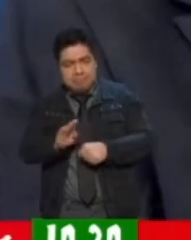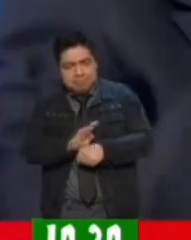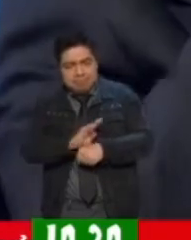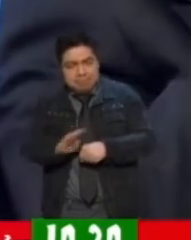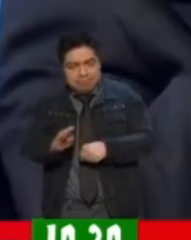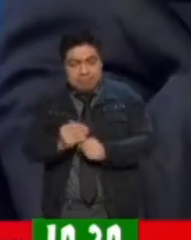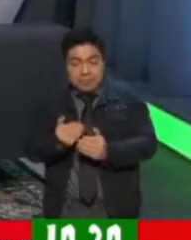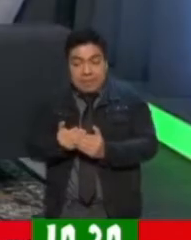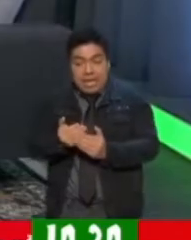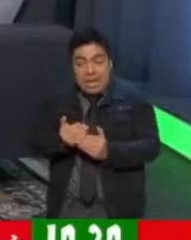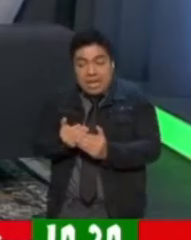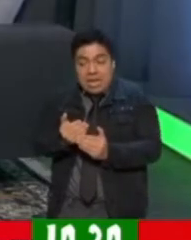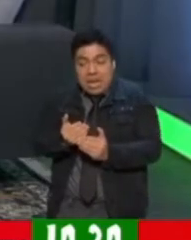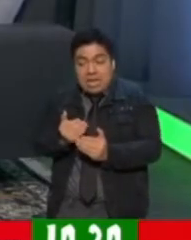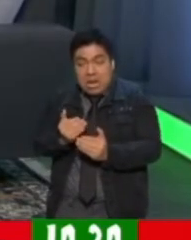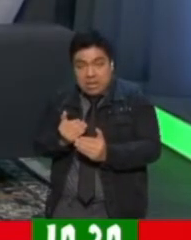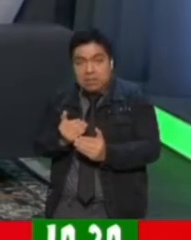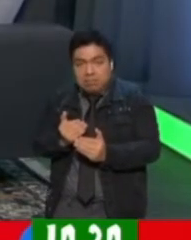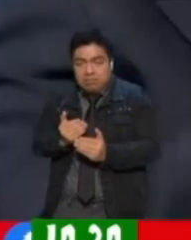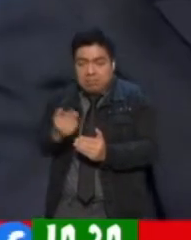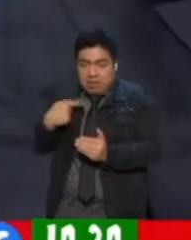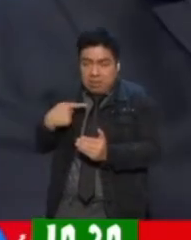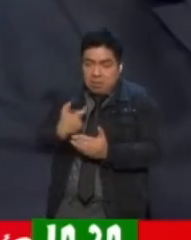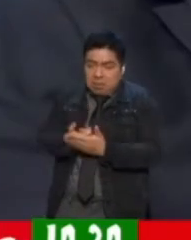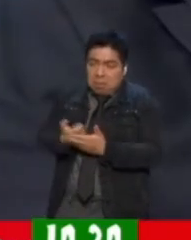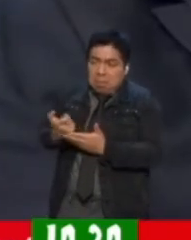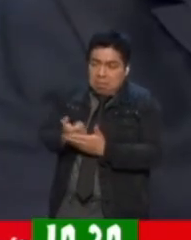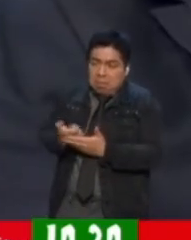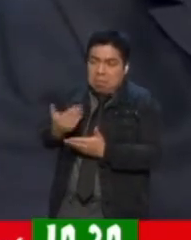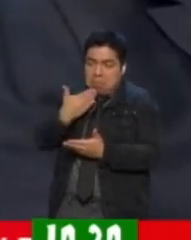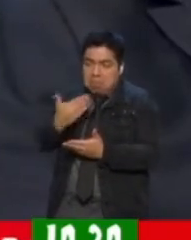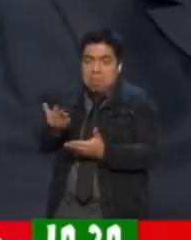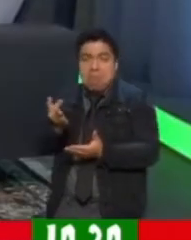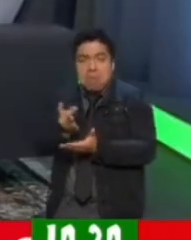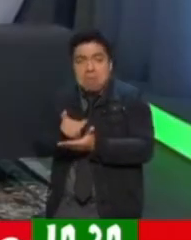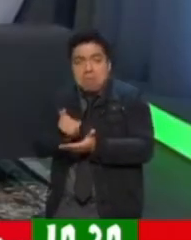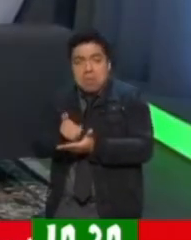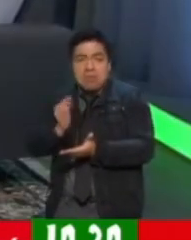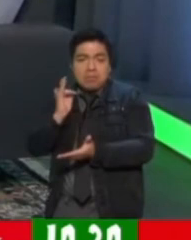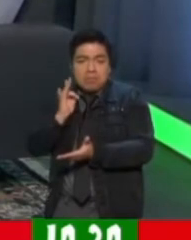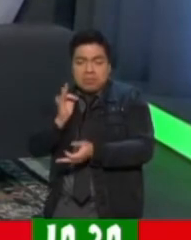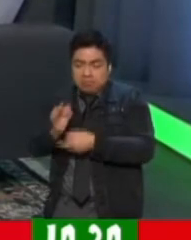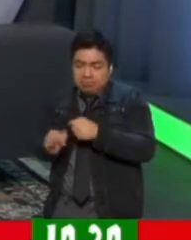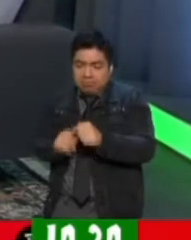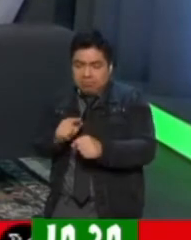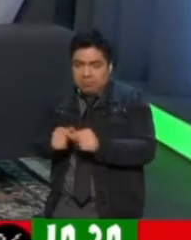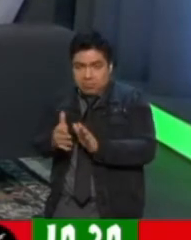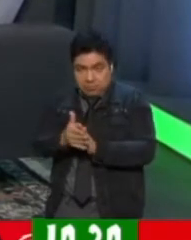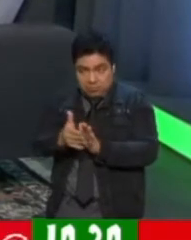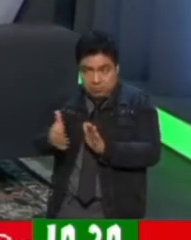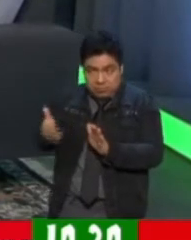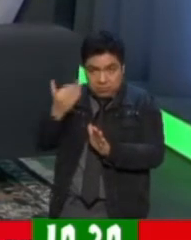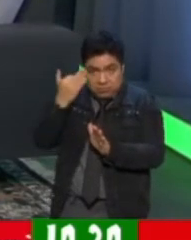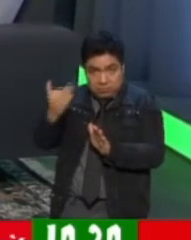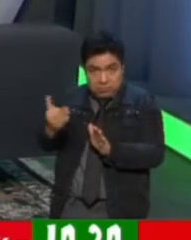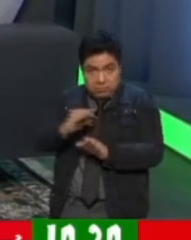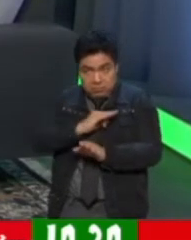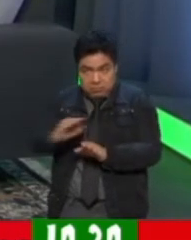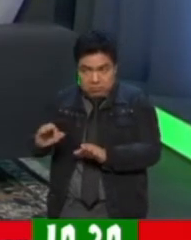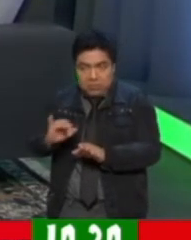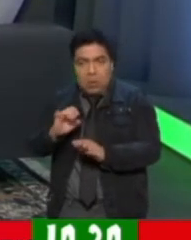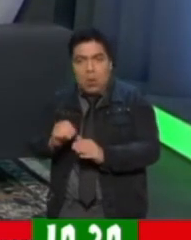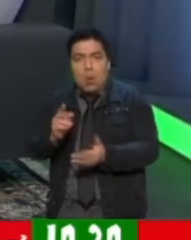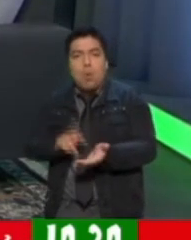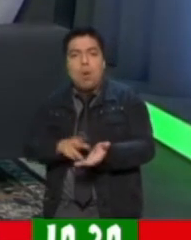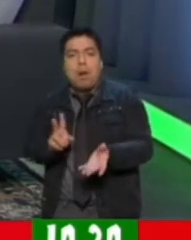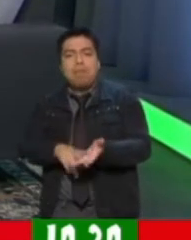termina anticipadamente tu auditoría, el contribuyente puede regularizar su situación fiscal. Pero también, ¿y dan plazos para estos pagos, por ejemplo, o tienen